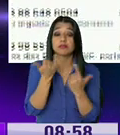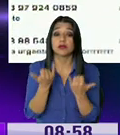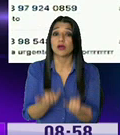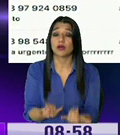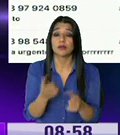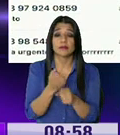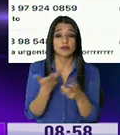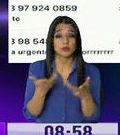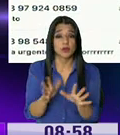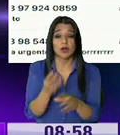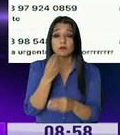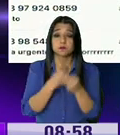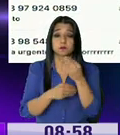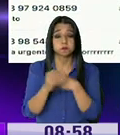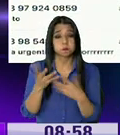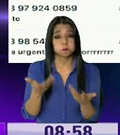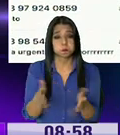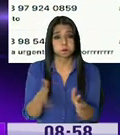tiene trabajo y les hace falta alimentos.